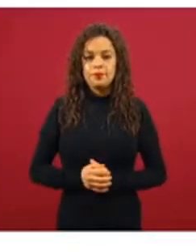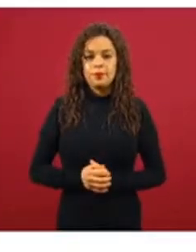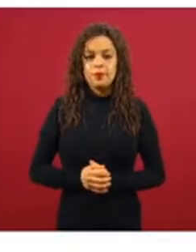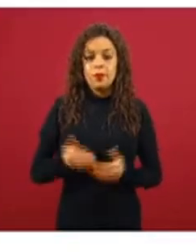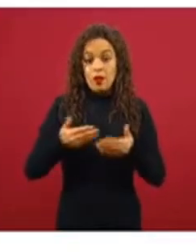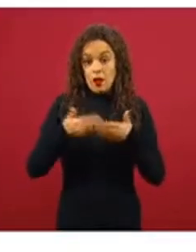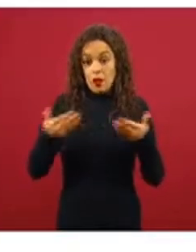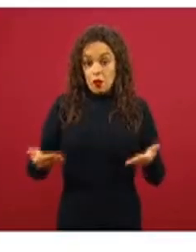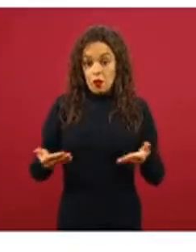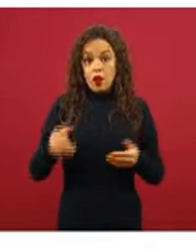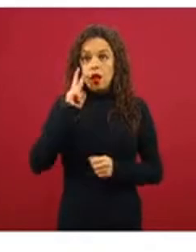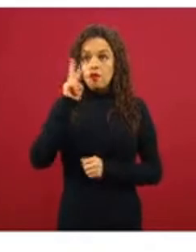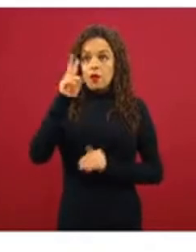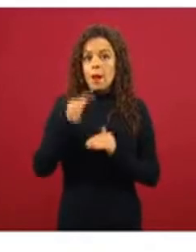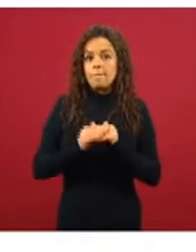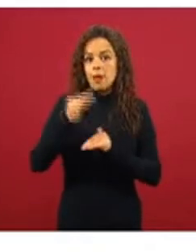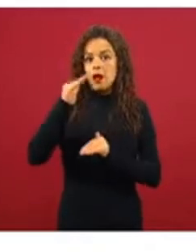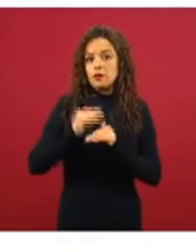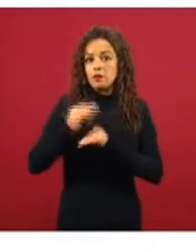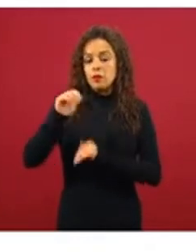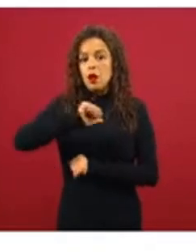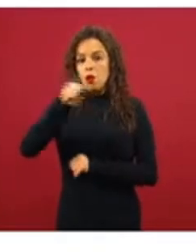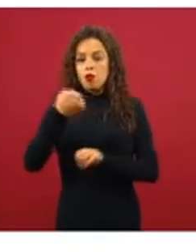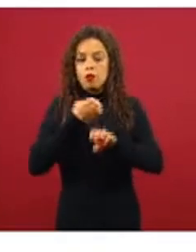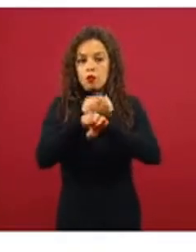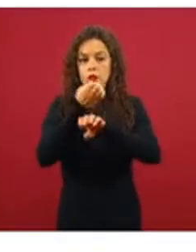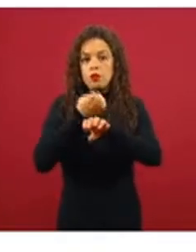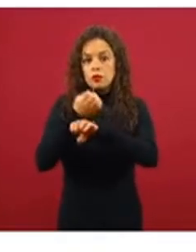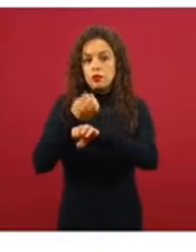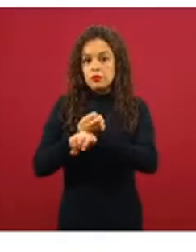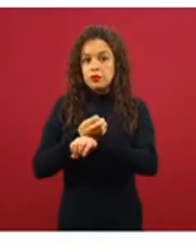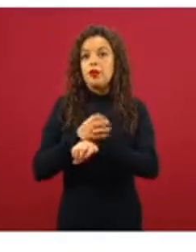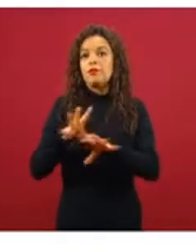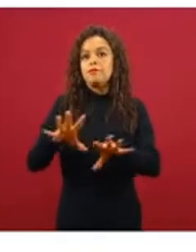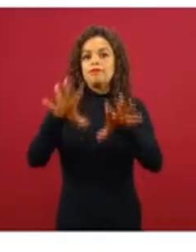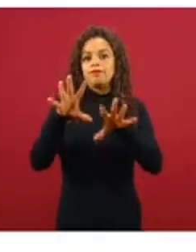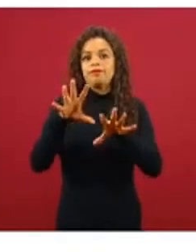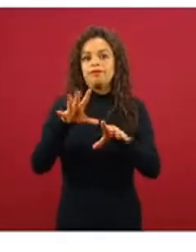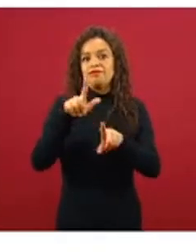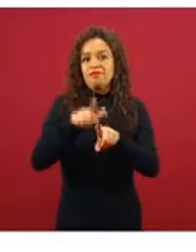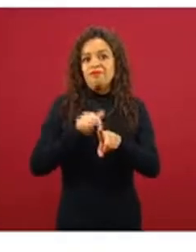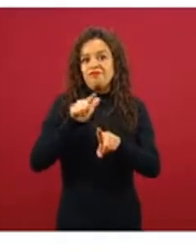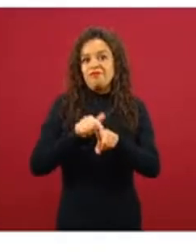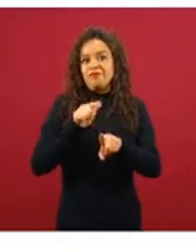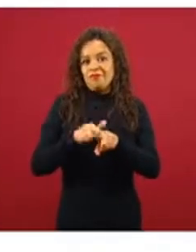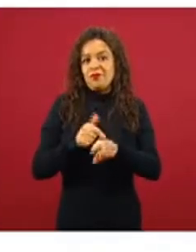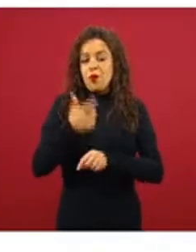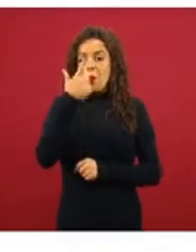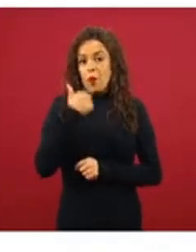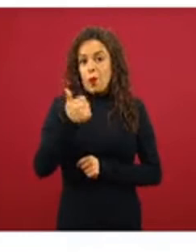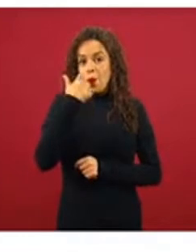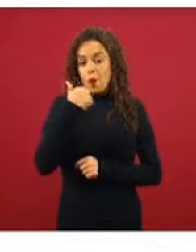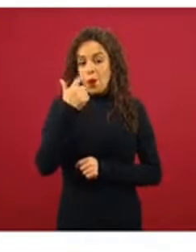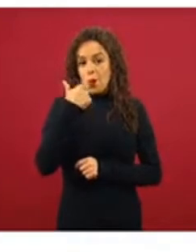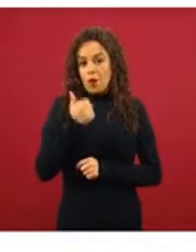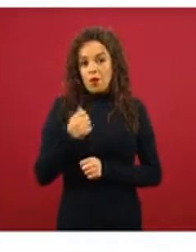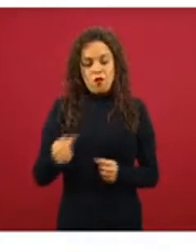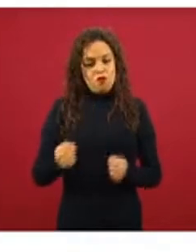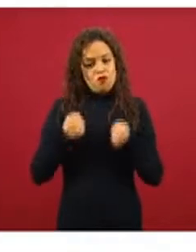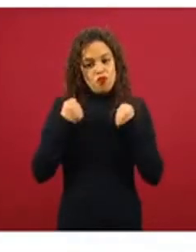suman también nuevos estados a este color rojo intenso, que nos habla de que superan